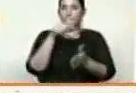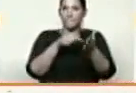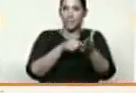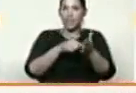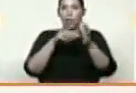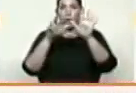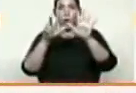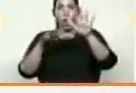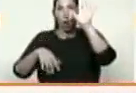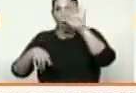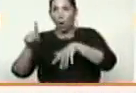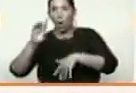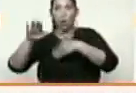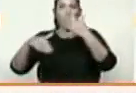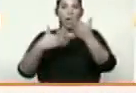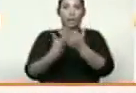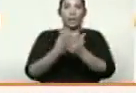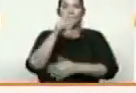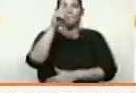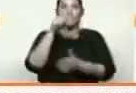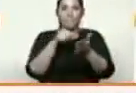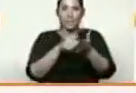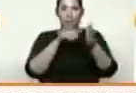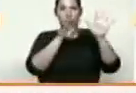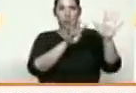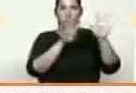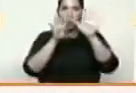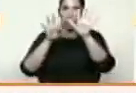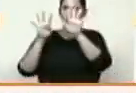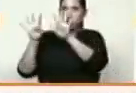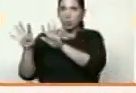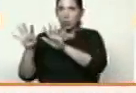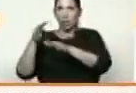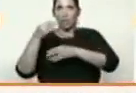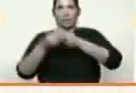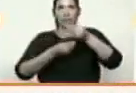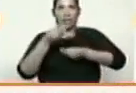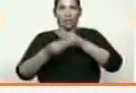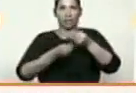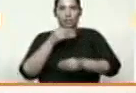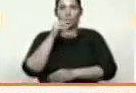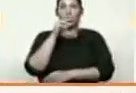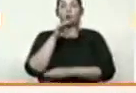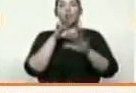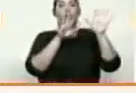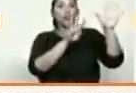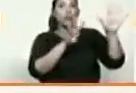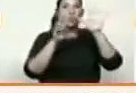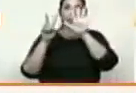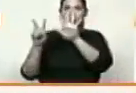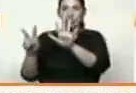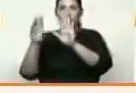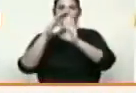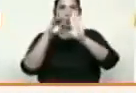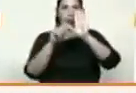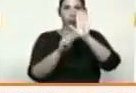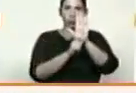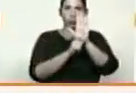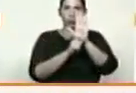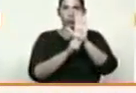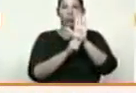a 1999 se han producido 27 constituciones y un estatuto